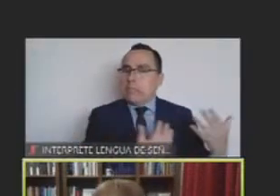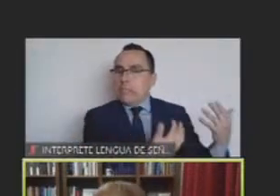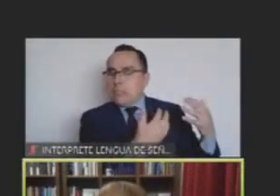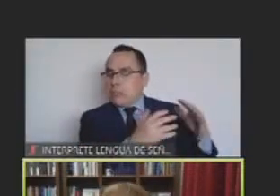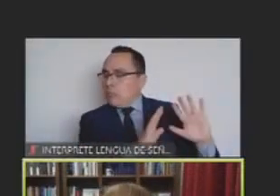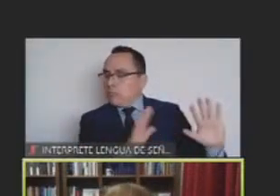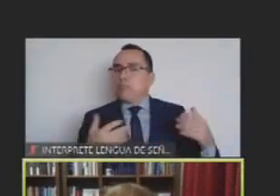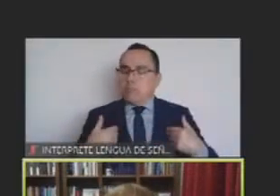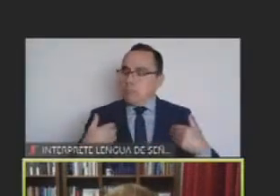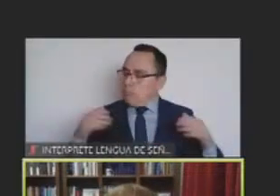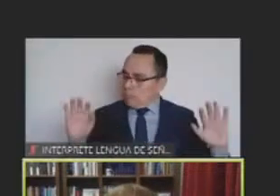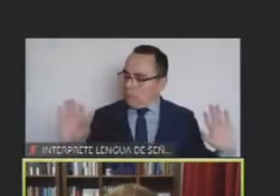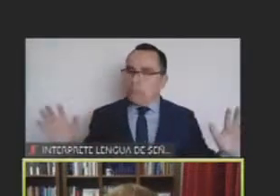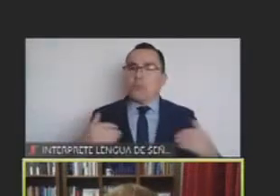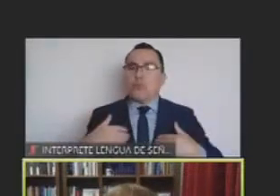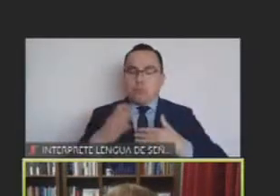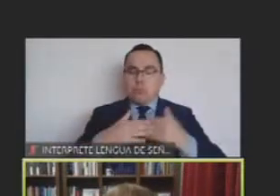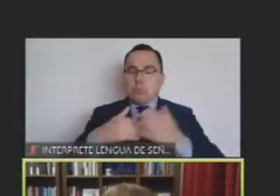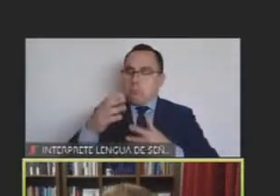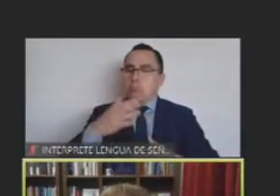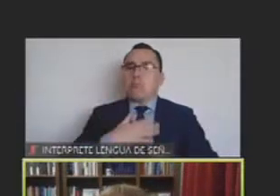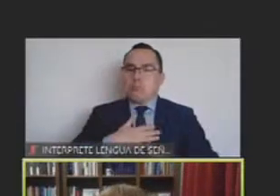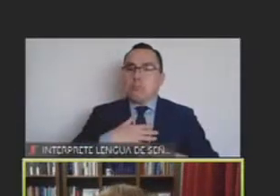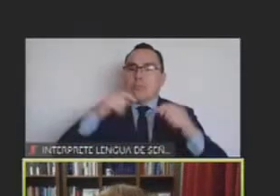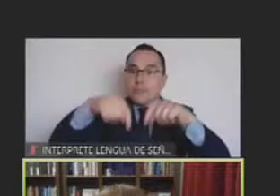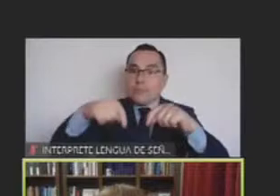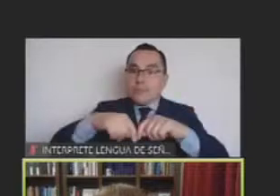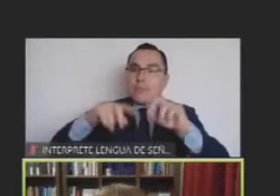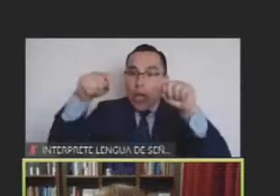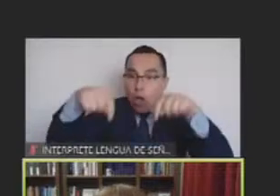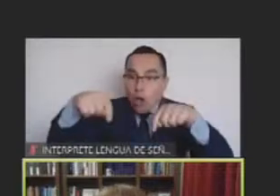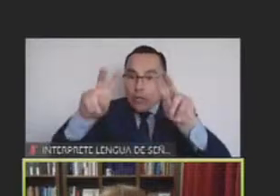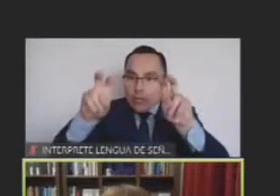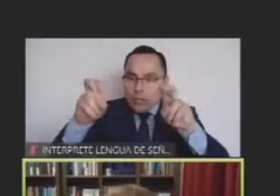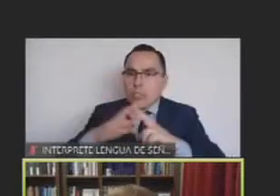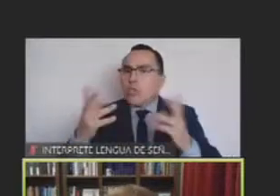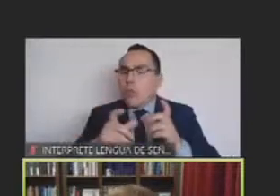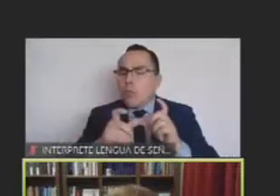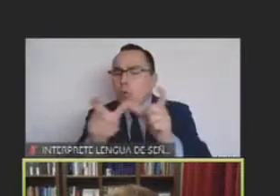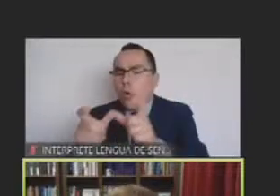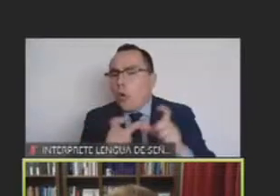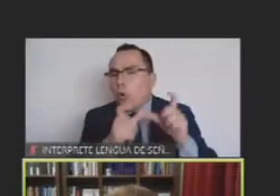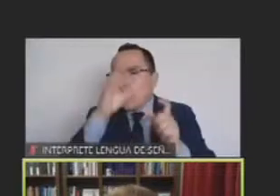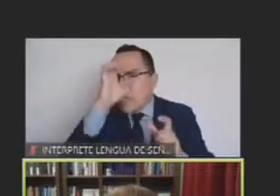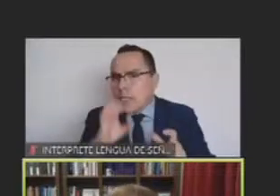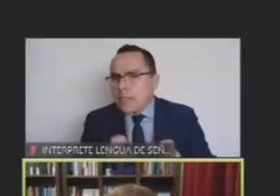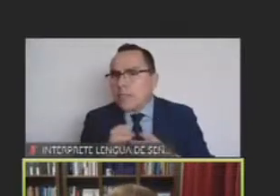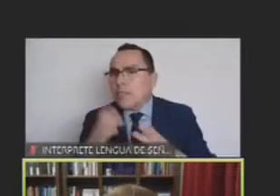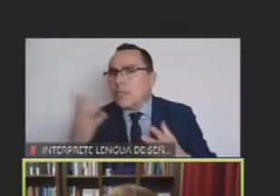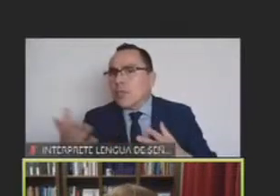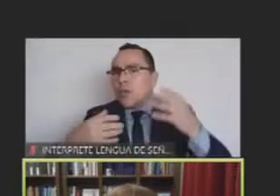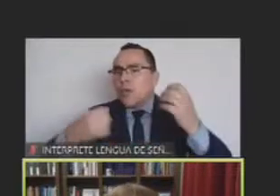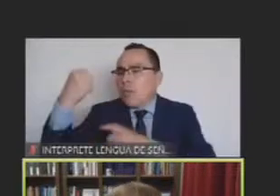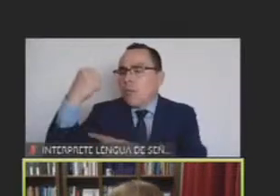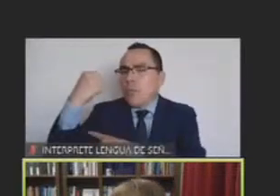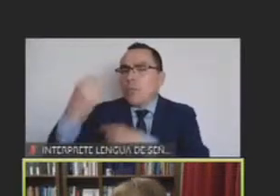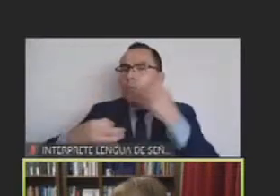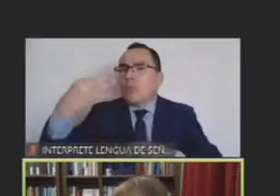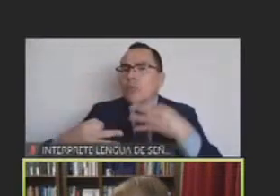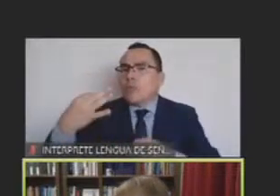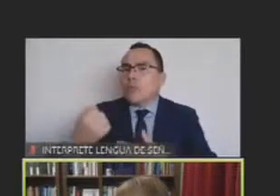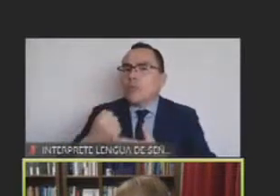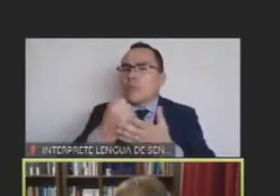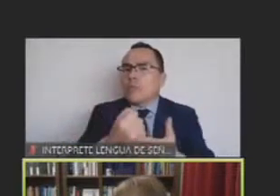importante, como se va a ver en el panel siguiente, el tema de las medidas y los controles éticos que el propio Poder Judicial ha establecido. Porque